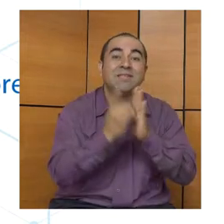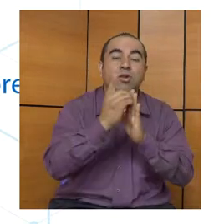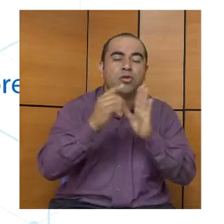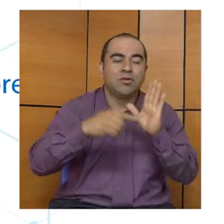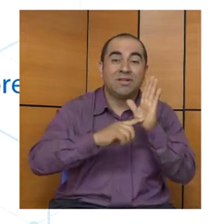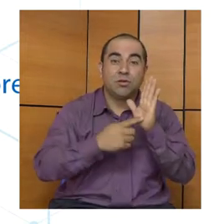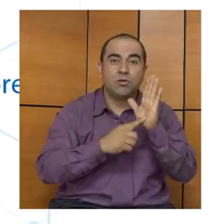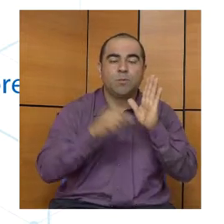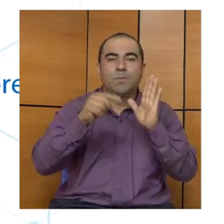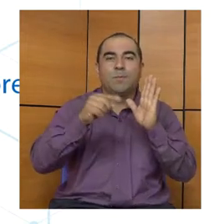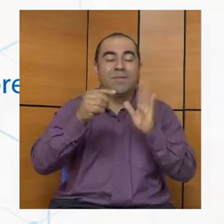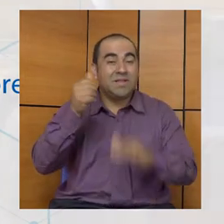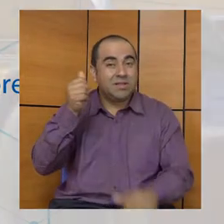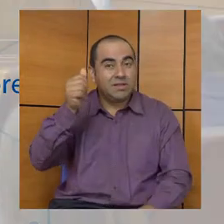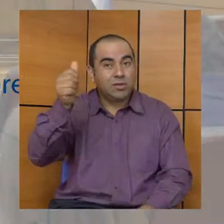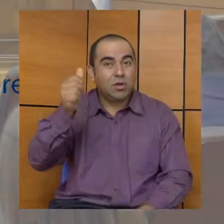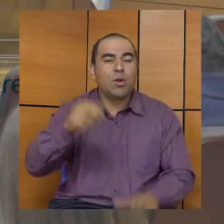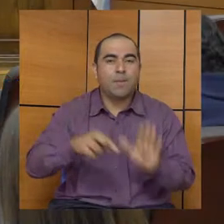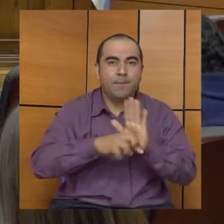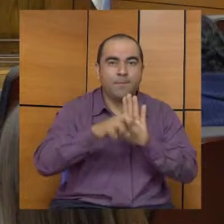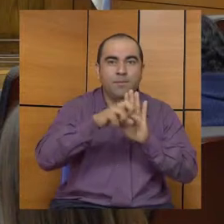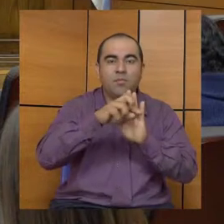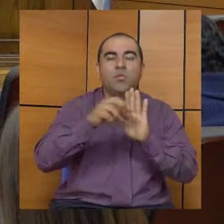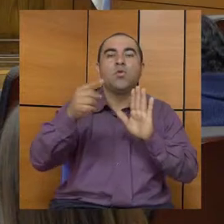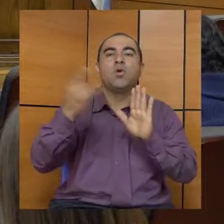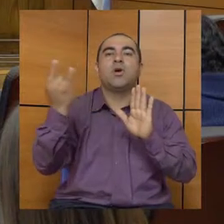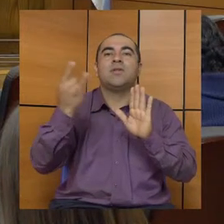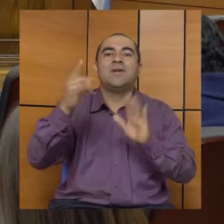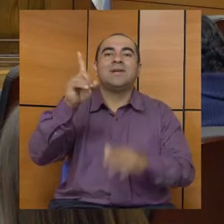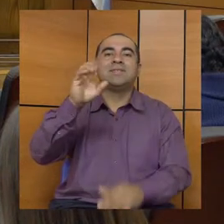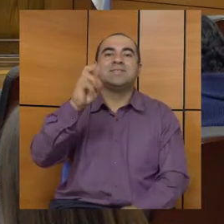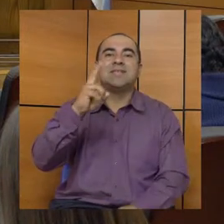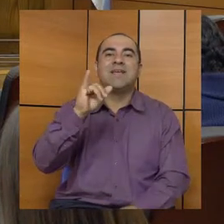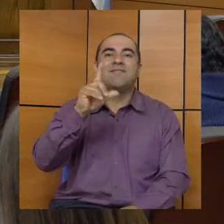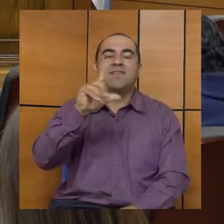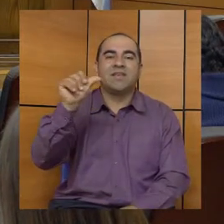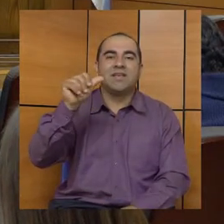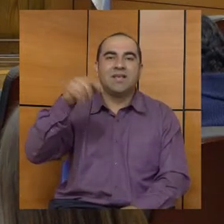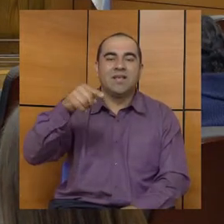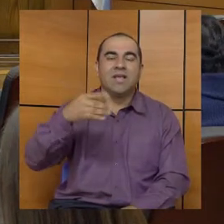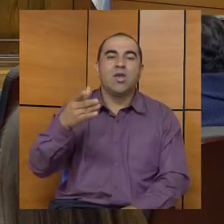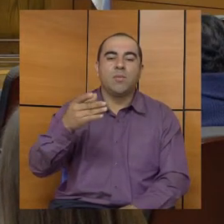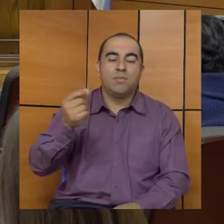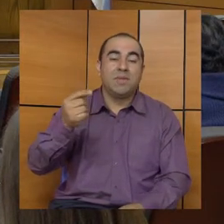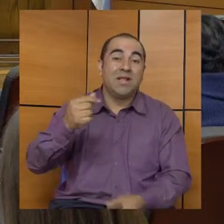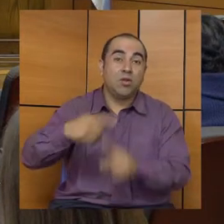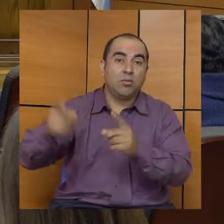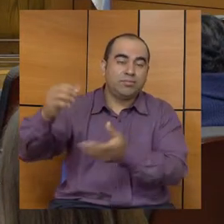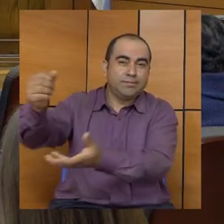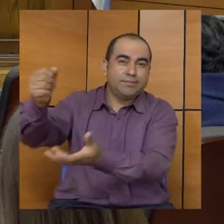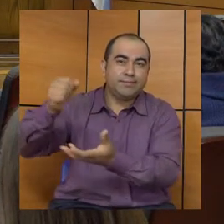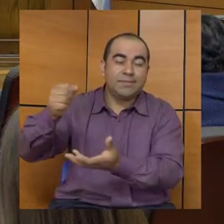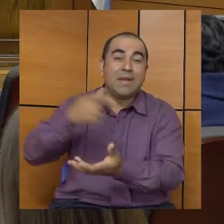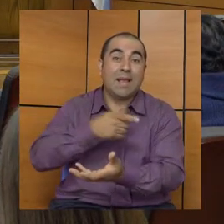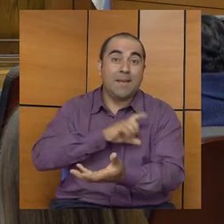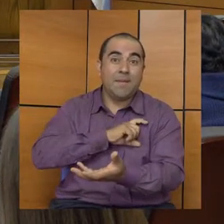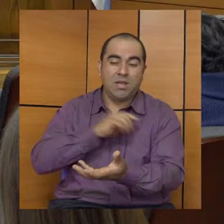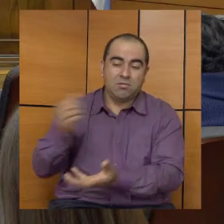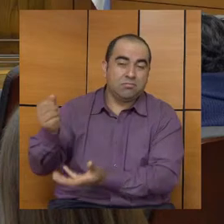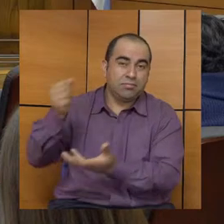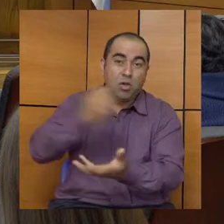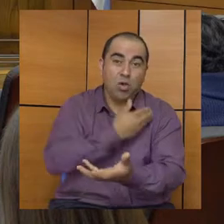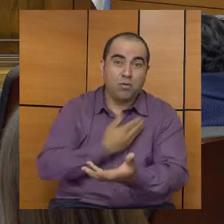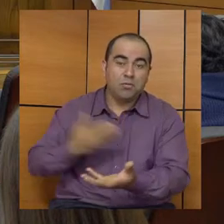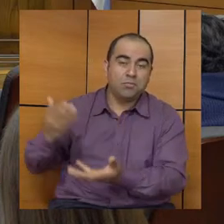es director de proyecto de la Universidad de Sevilla con financiamiento de la Junta de Andalucía del Gobierno de España, proyecto